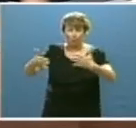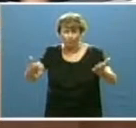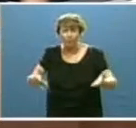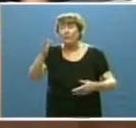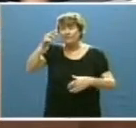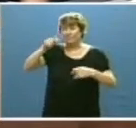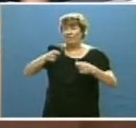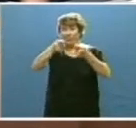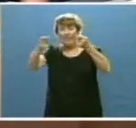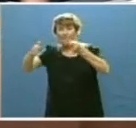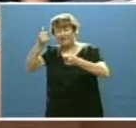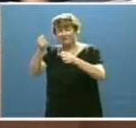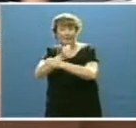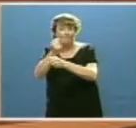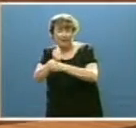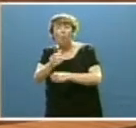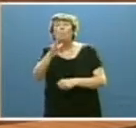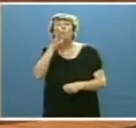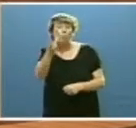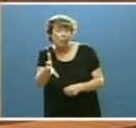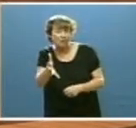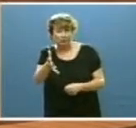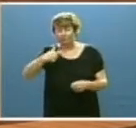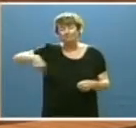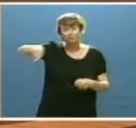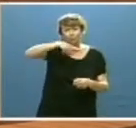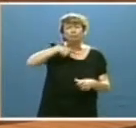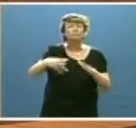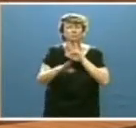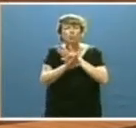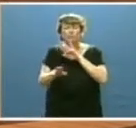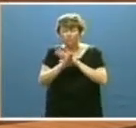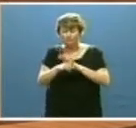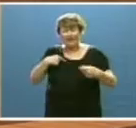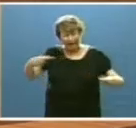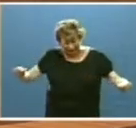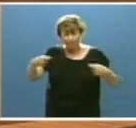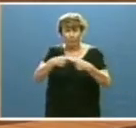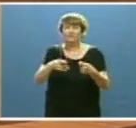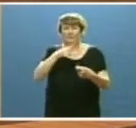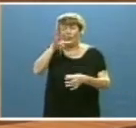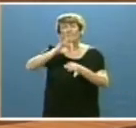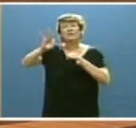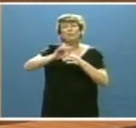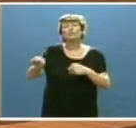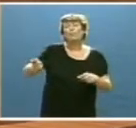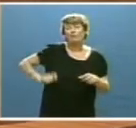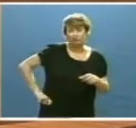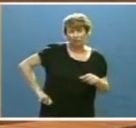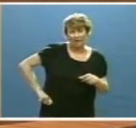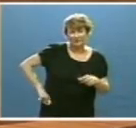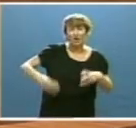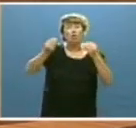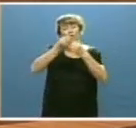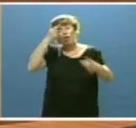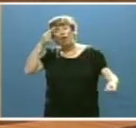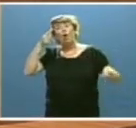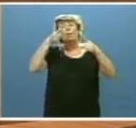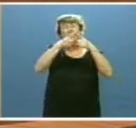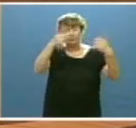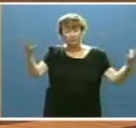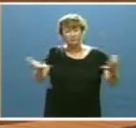empleo por eso vamos a seguir decididamente apostando por los servicios profesionales con el objetivo de